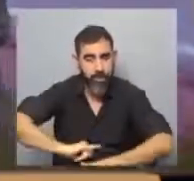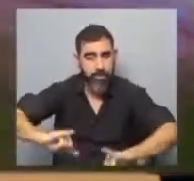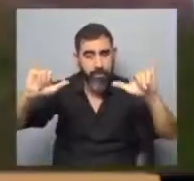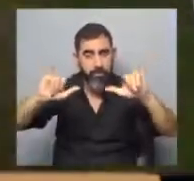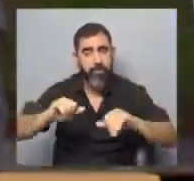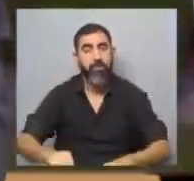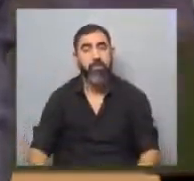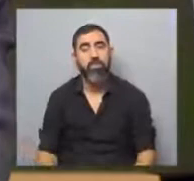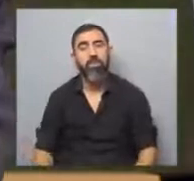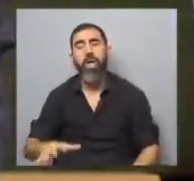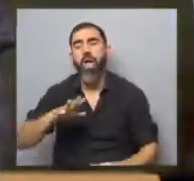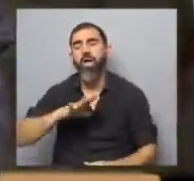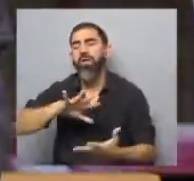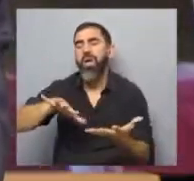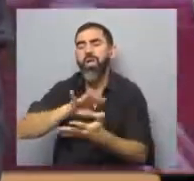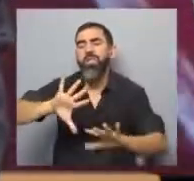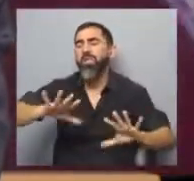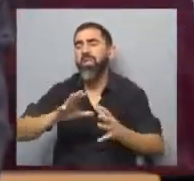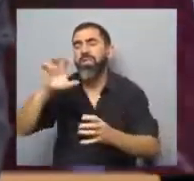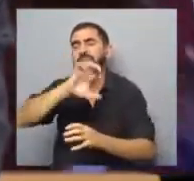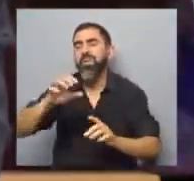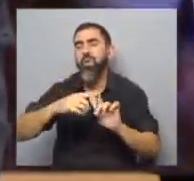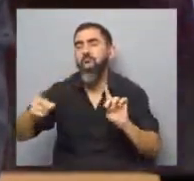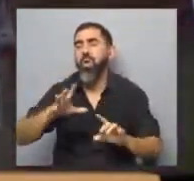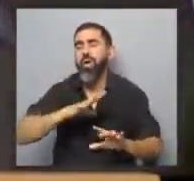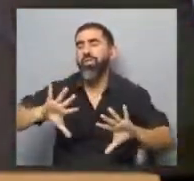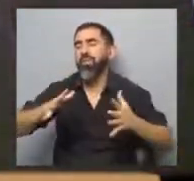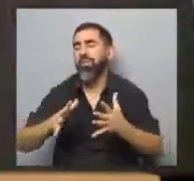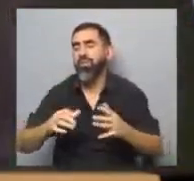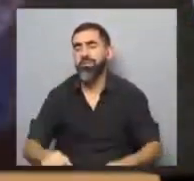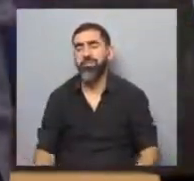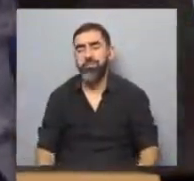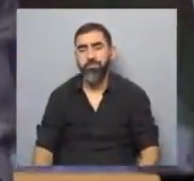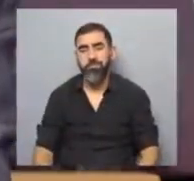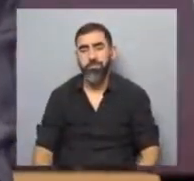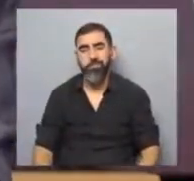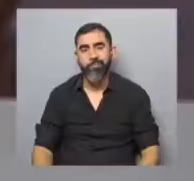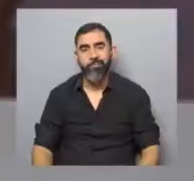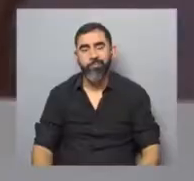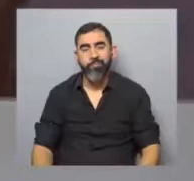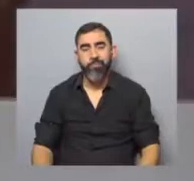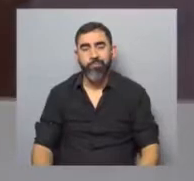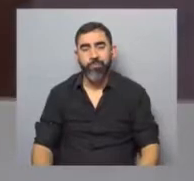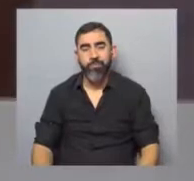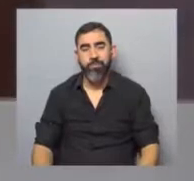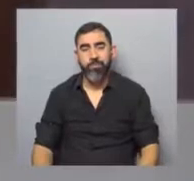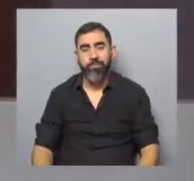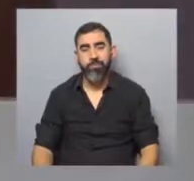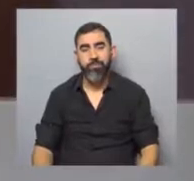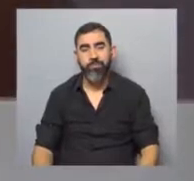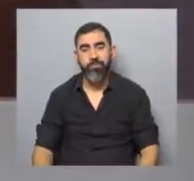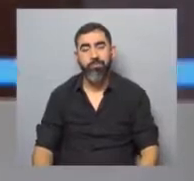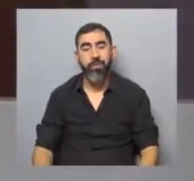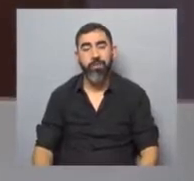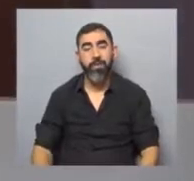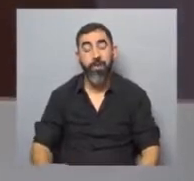geoparque. ¿Qué hay en Cerro Largo que motive, bueno, que se pueda conformar un geoparque ahí? Bueno, la